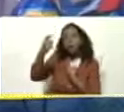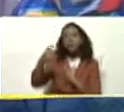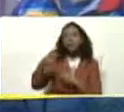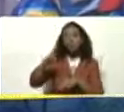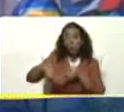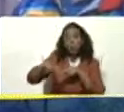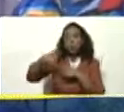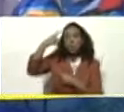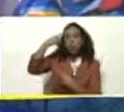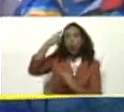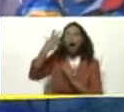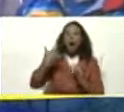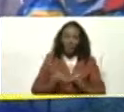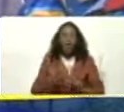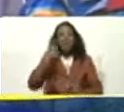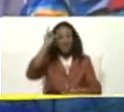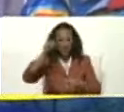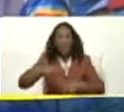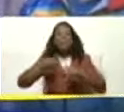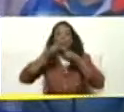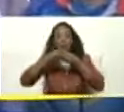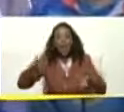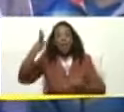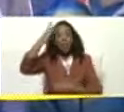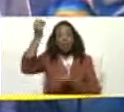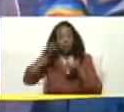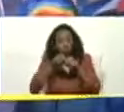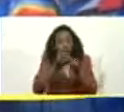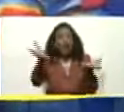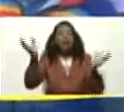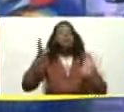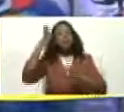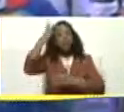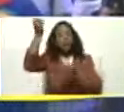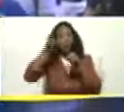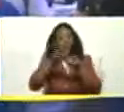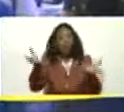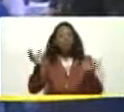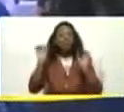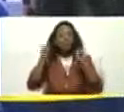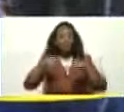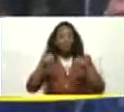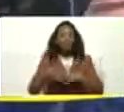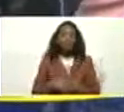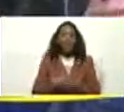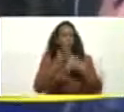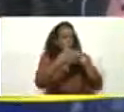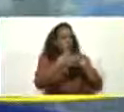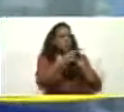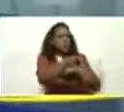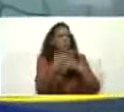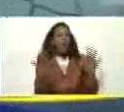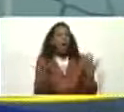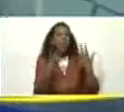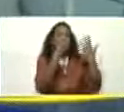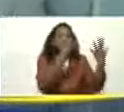y yo digo Aquí Dios proveyó Ah presidente fíes usted decía